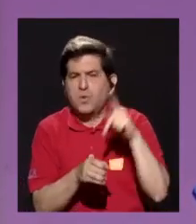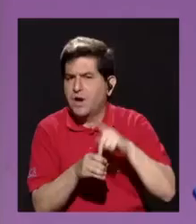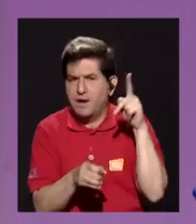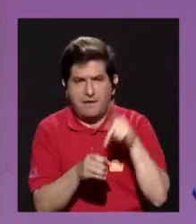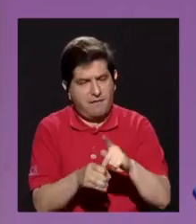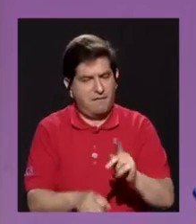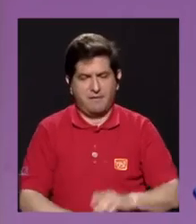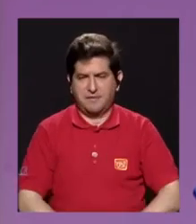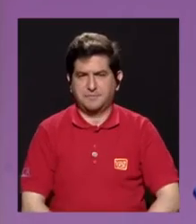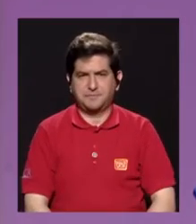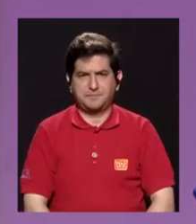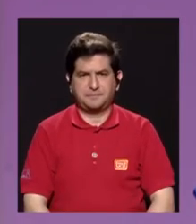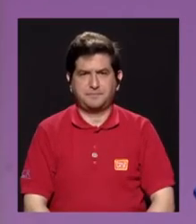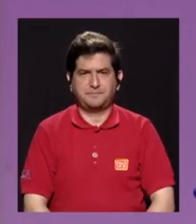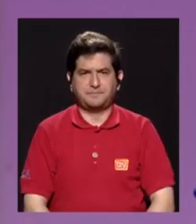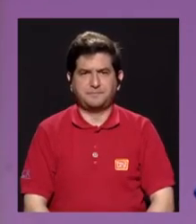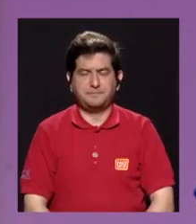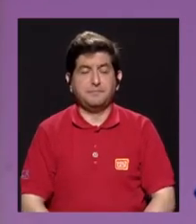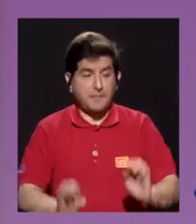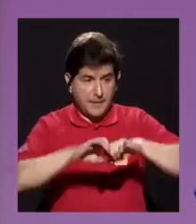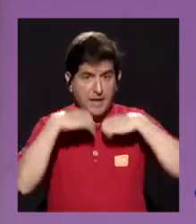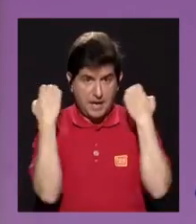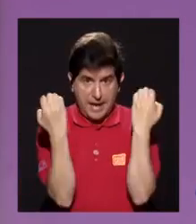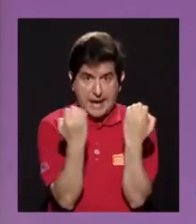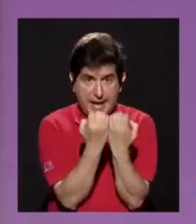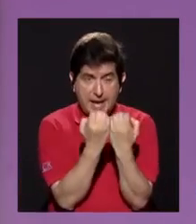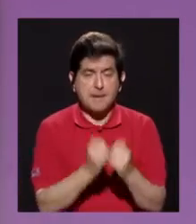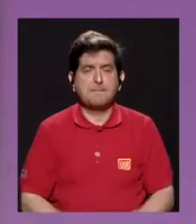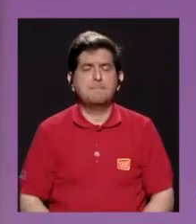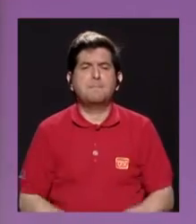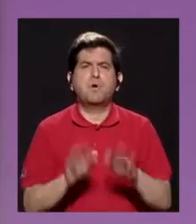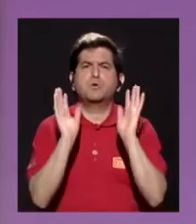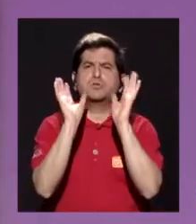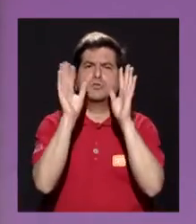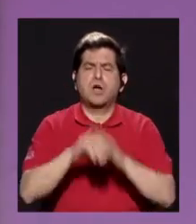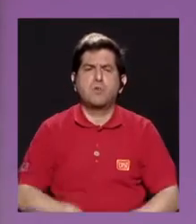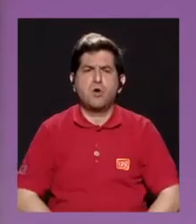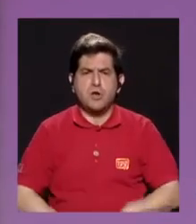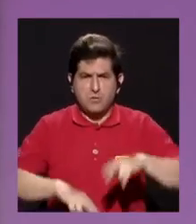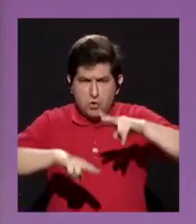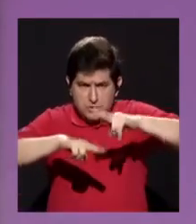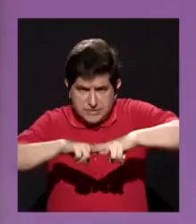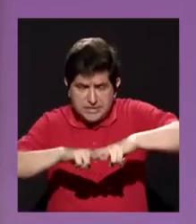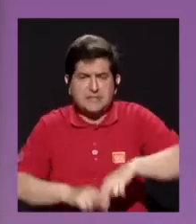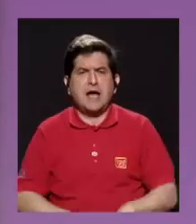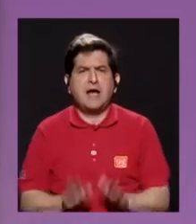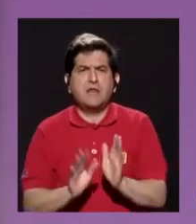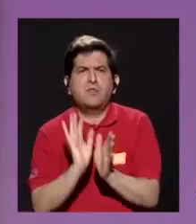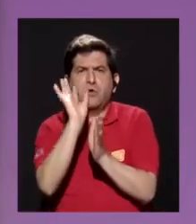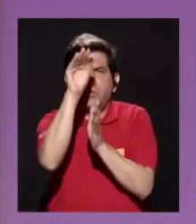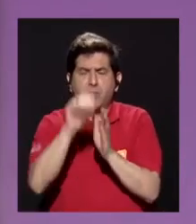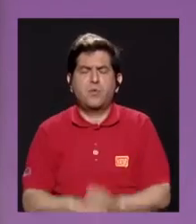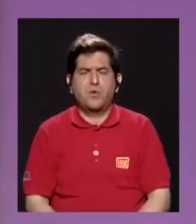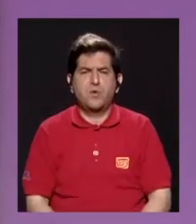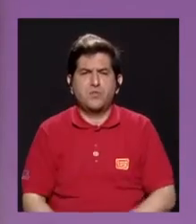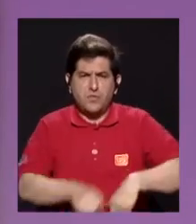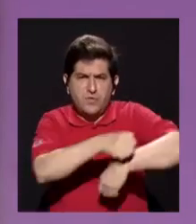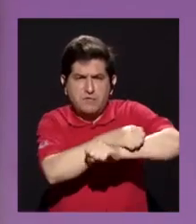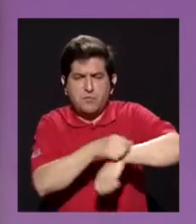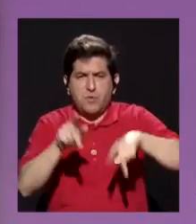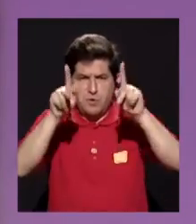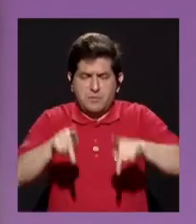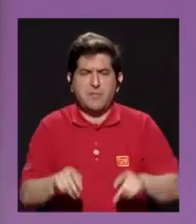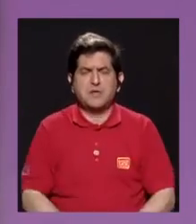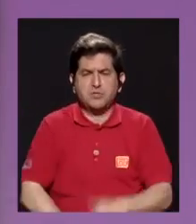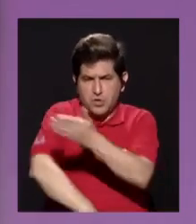participando. Hay equipos de voleibol sentado, de básquetbol, de fútbol para amputados, pero son equipos que